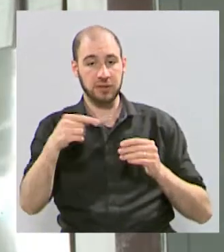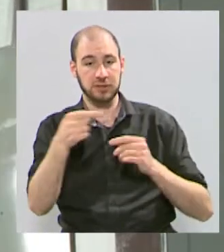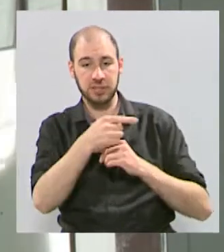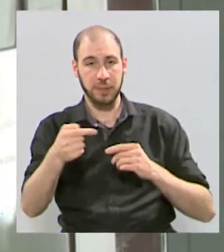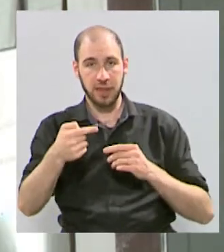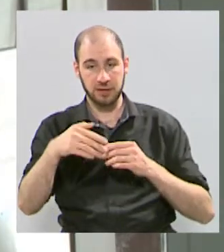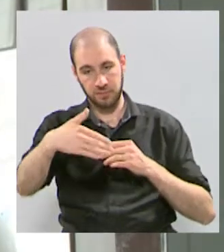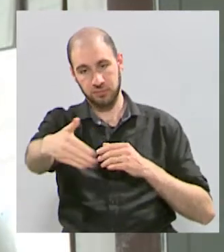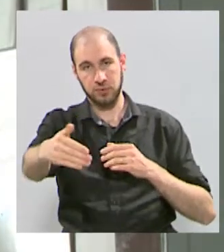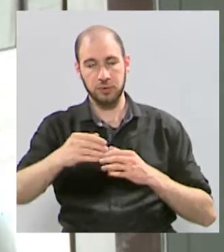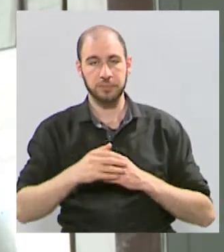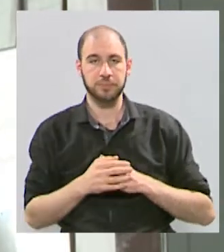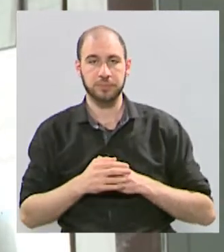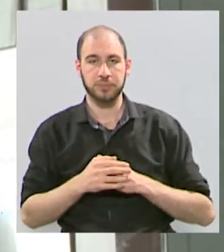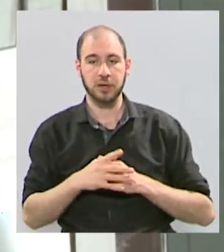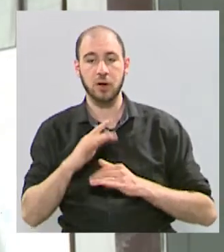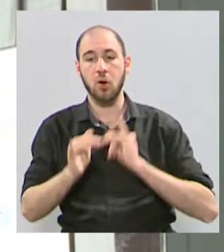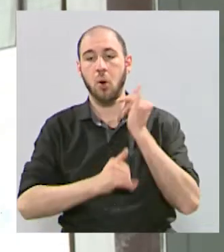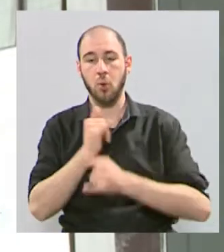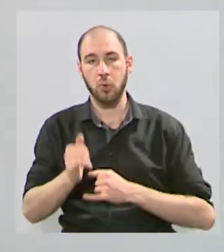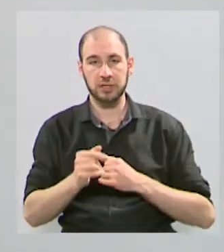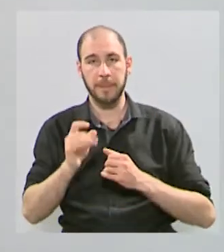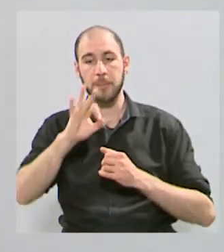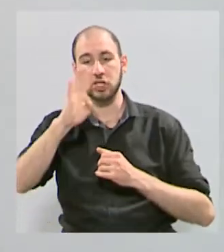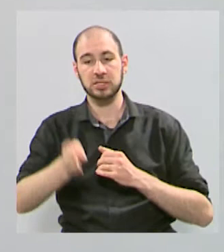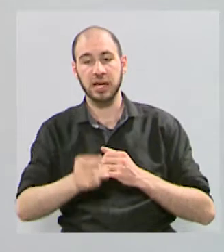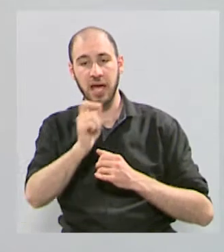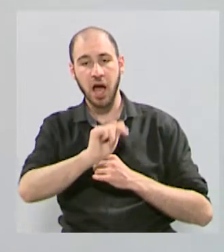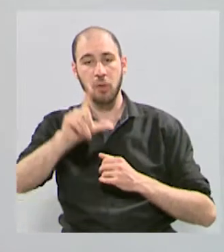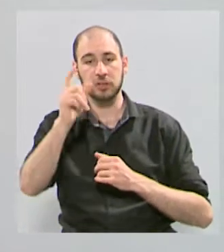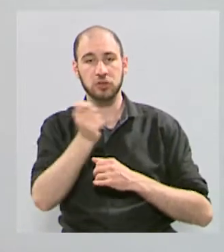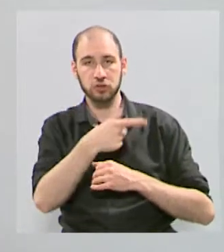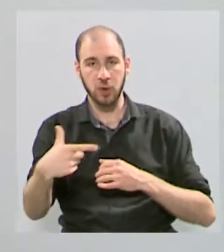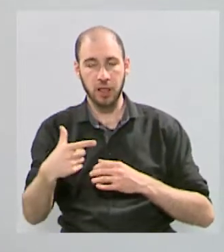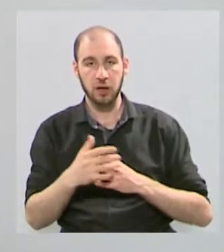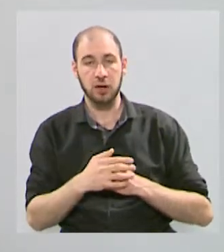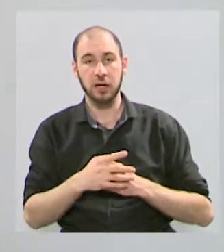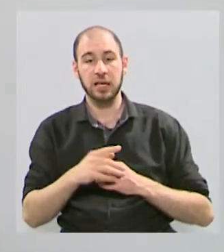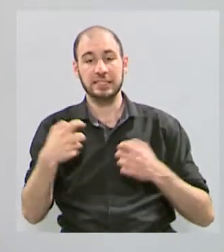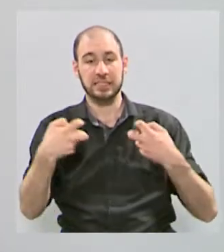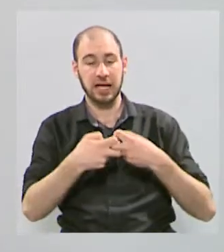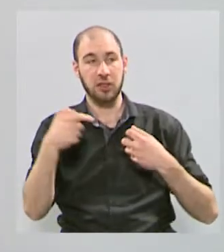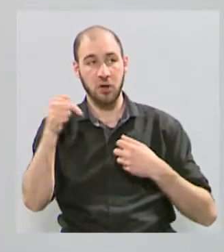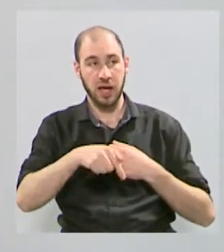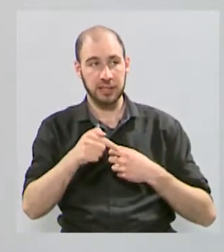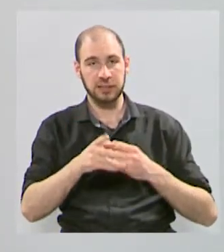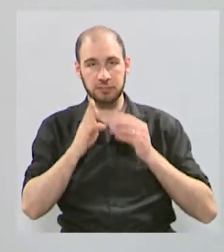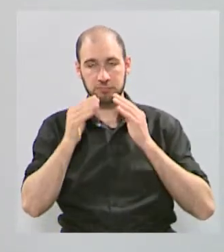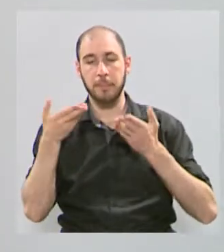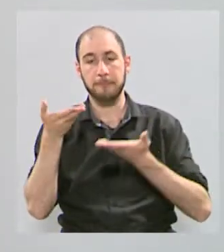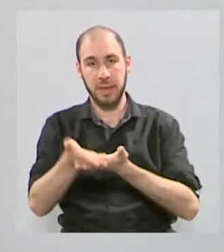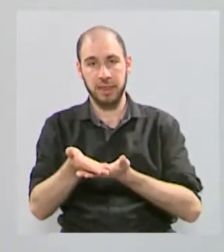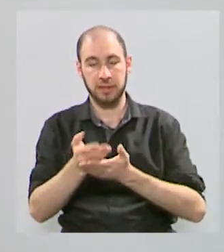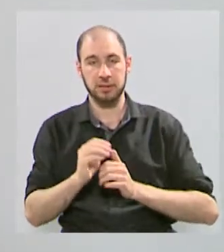semanas venideras van a plantear cuál es el porcentaje de aumento salarial que desde este sindicato lo íbamos a canalizar